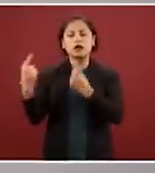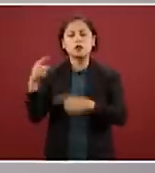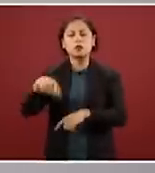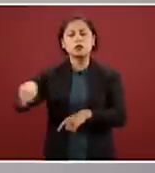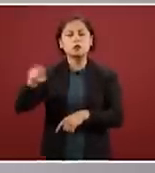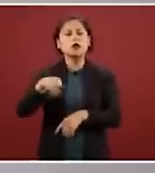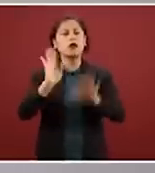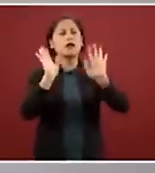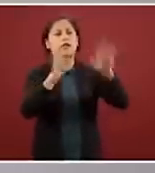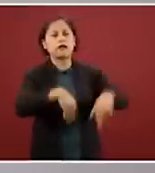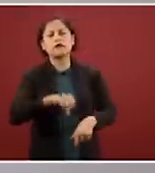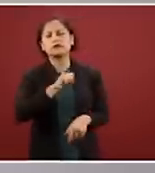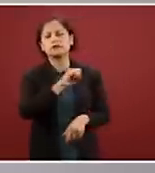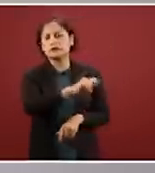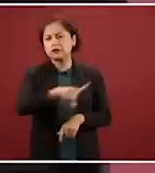más